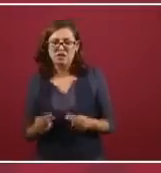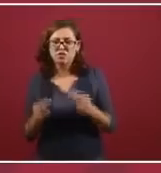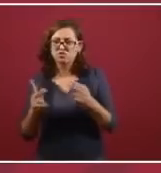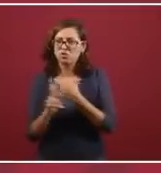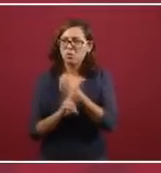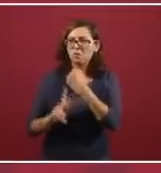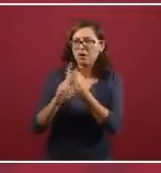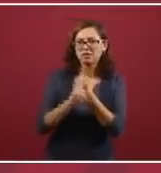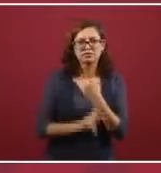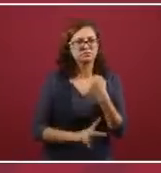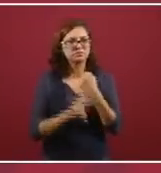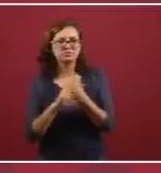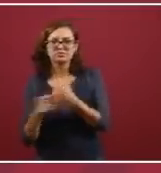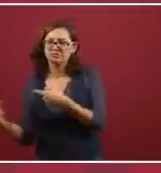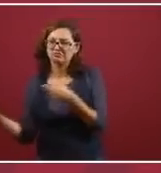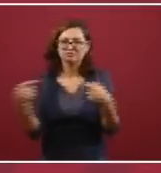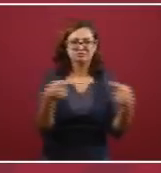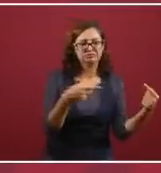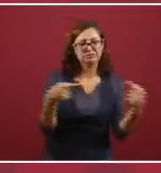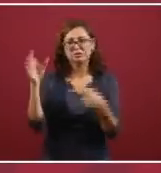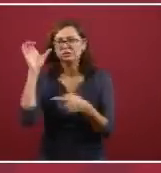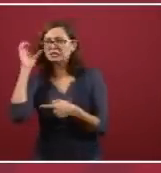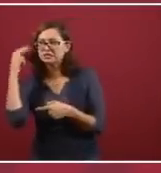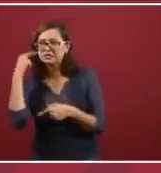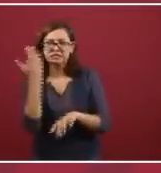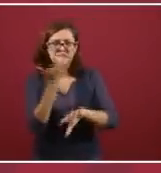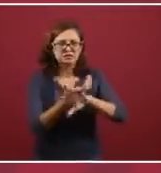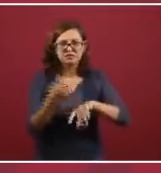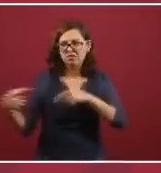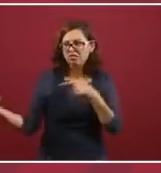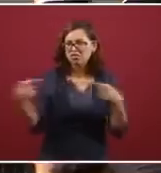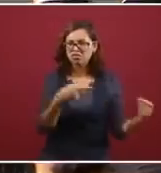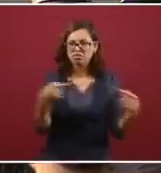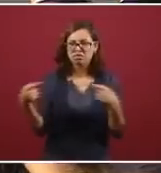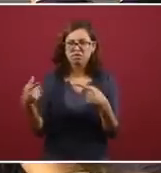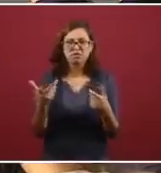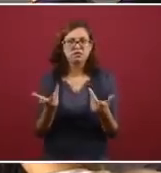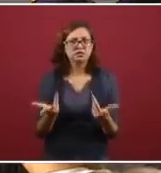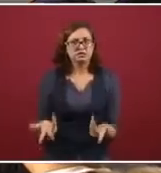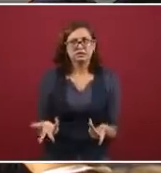comercial entre China y Estados Unidos. Todo esto,